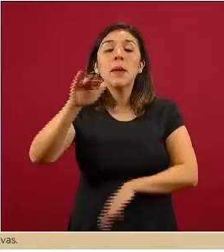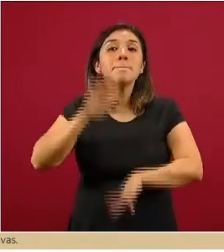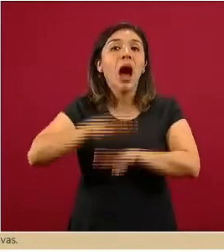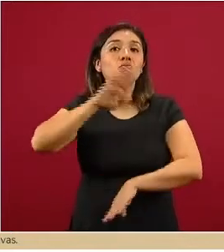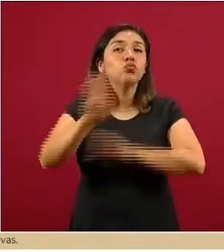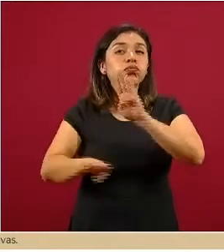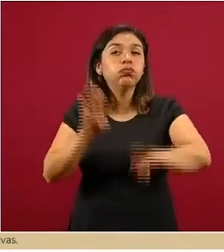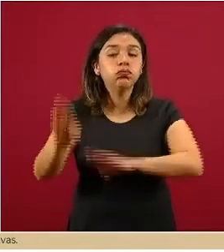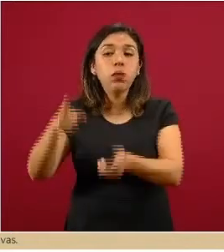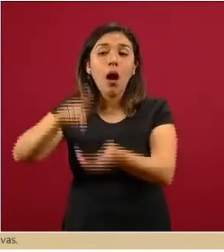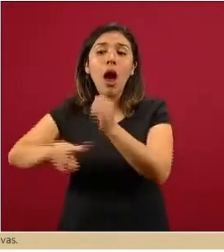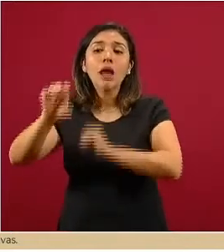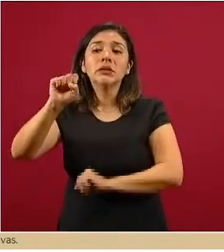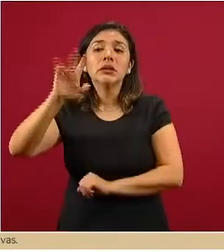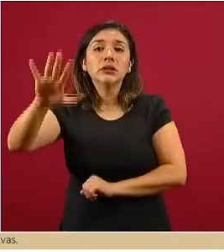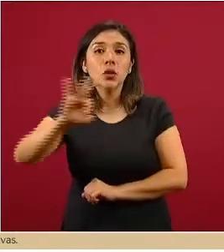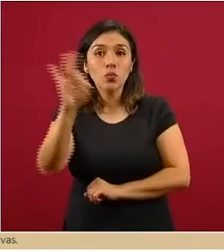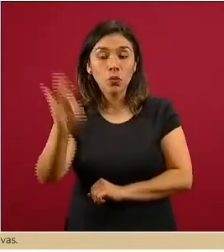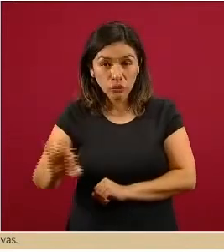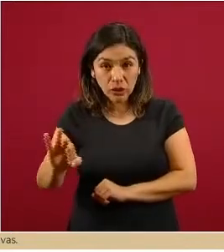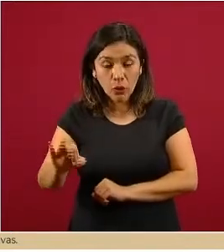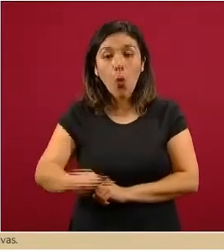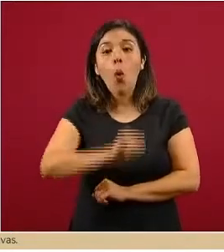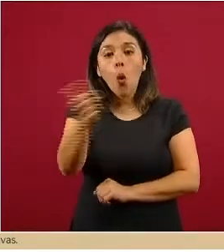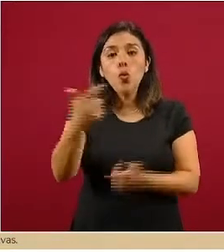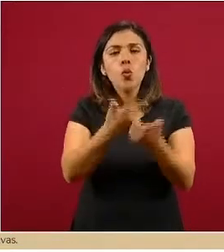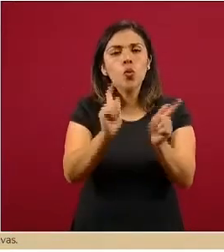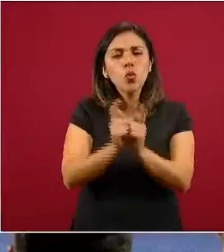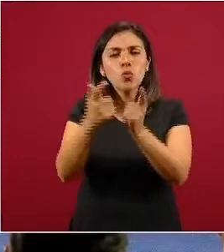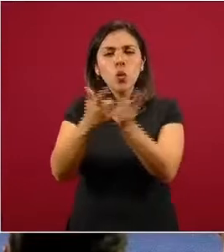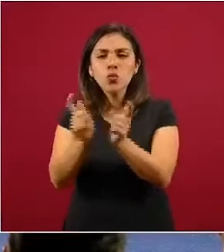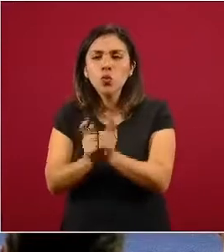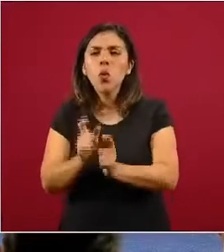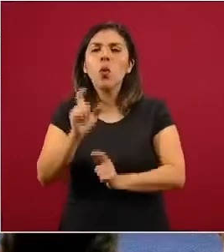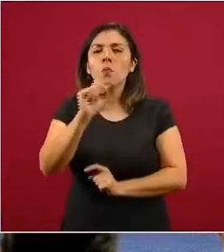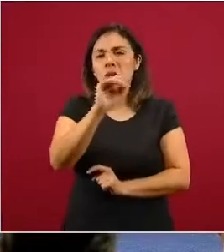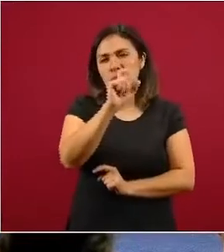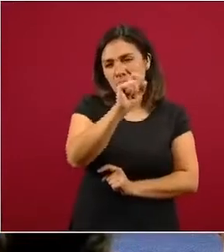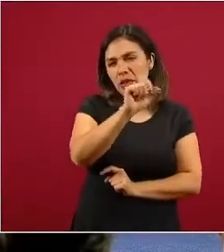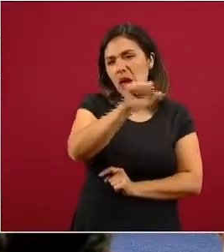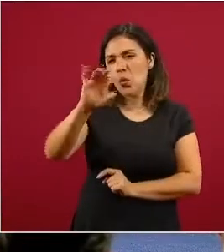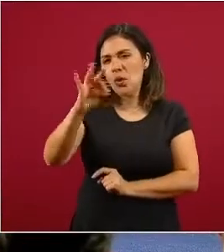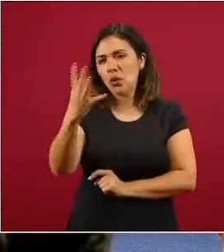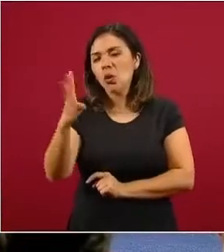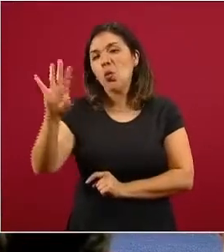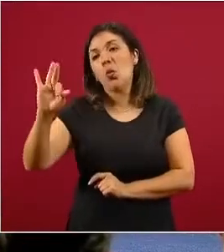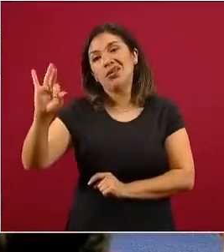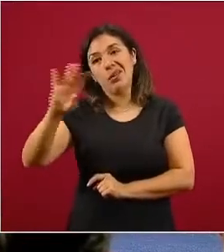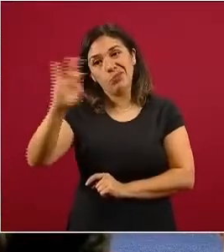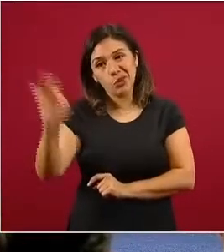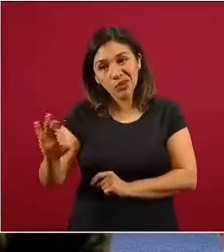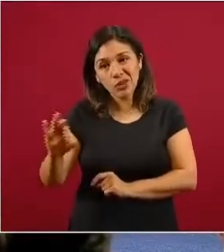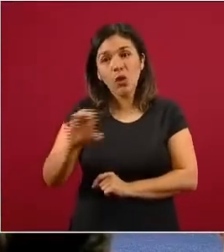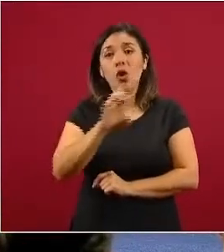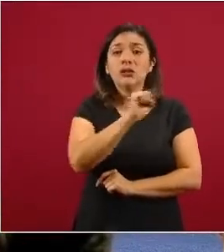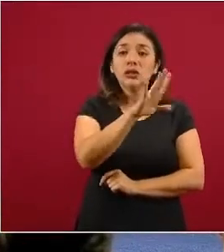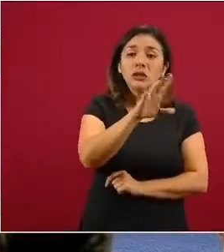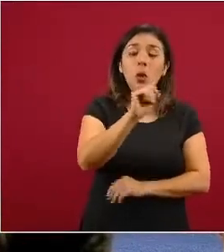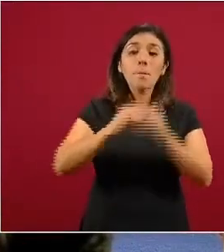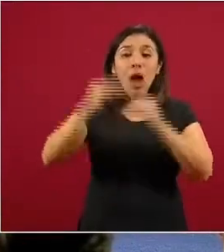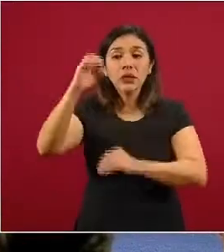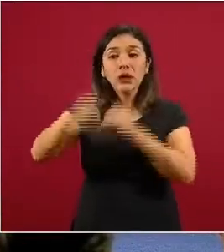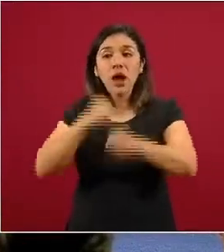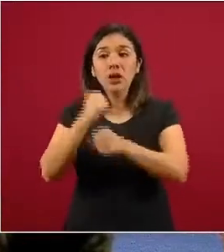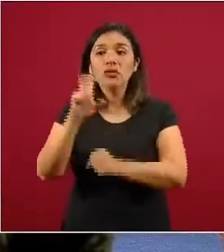Finalmente presentamos esta tabla, una tabla resumen, donde pueden ver que el exceso total de mortalidad que tenemos hasta la semana